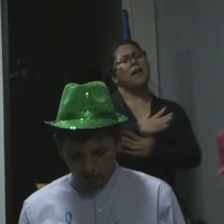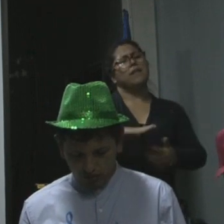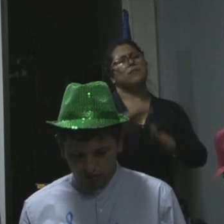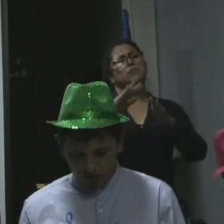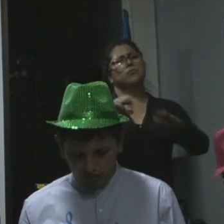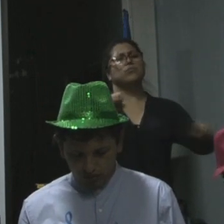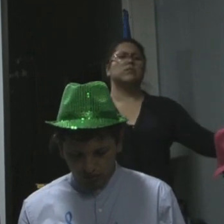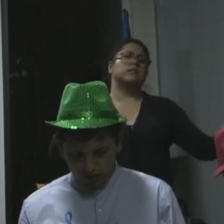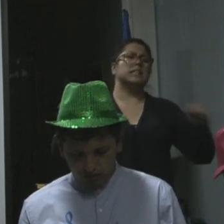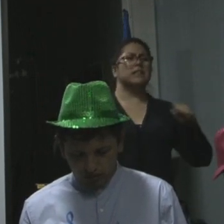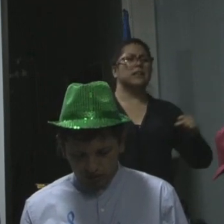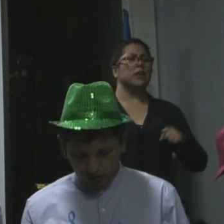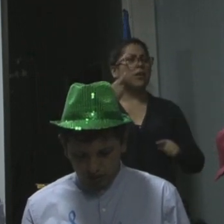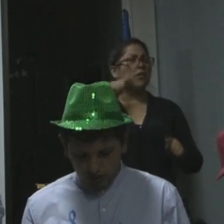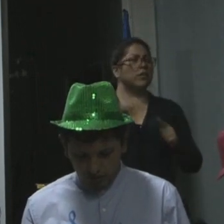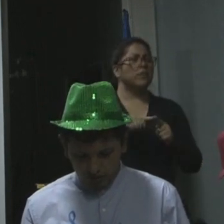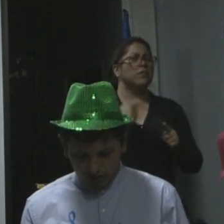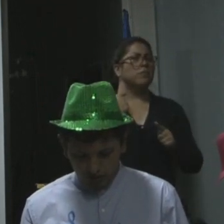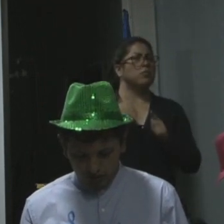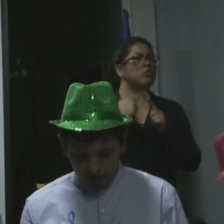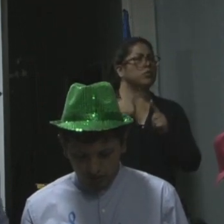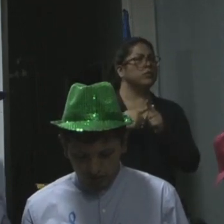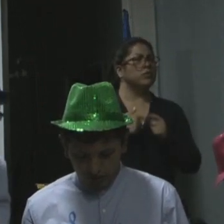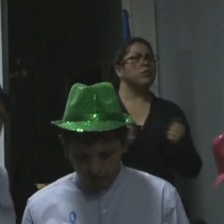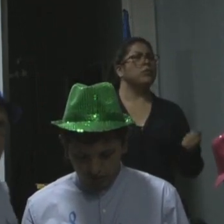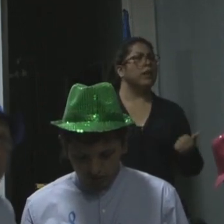salsa? El efecto